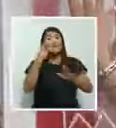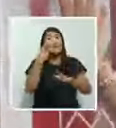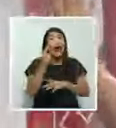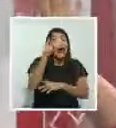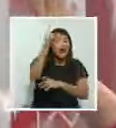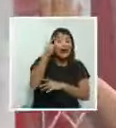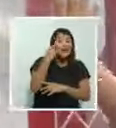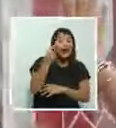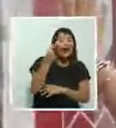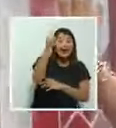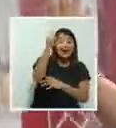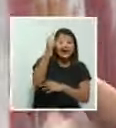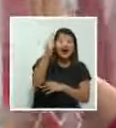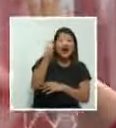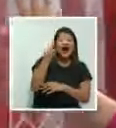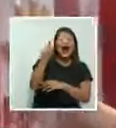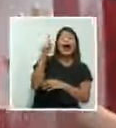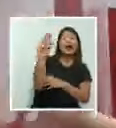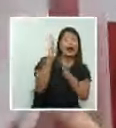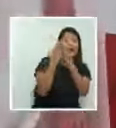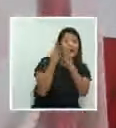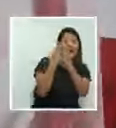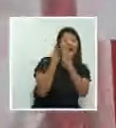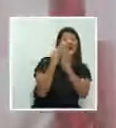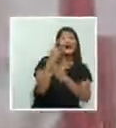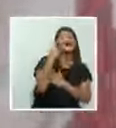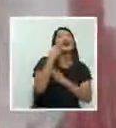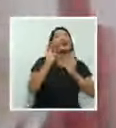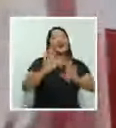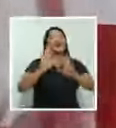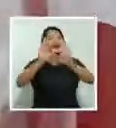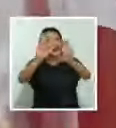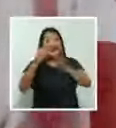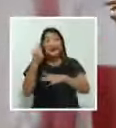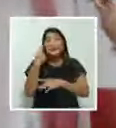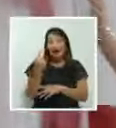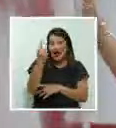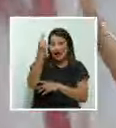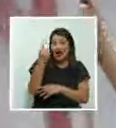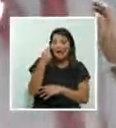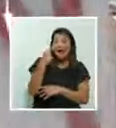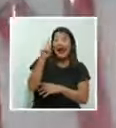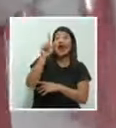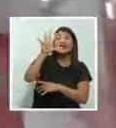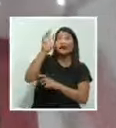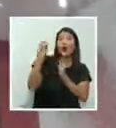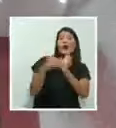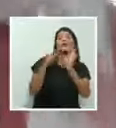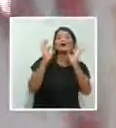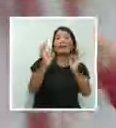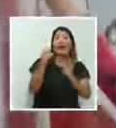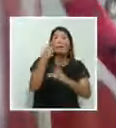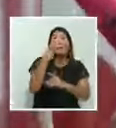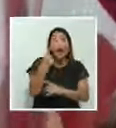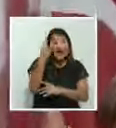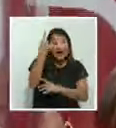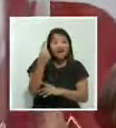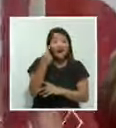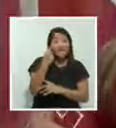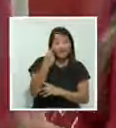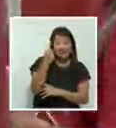allá. Yeah. Allá, allá, allá, en la puerta. Levante la pierna. En la puerta, eso, muy bien. Arriba. Arriba. Es el de 50, muy arriba, bien. Arriba, vea. Arriba, don